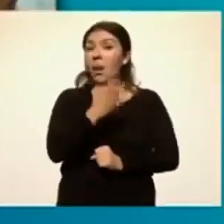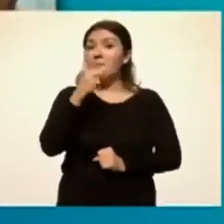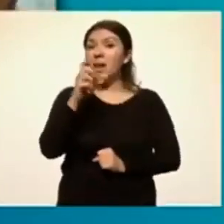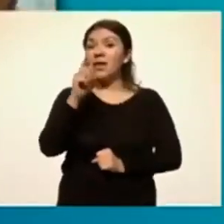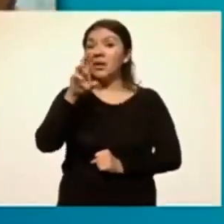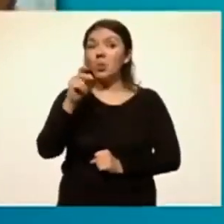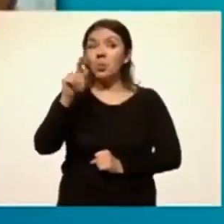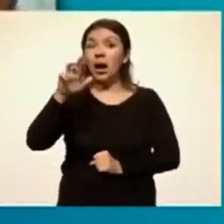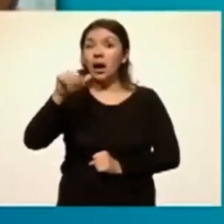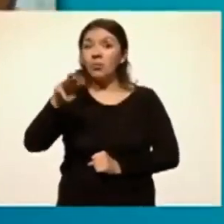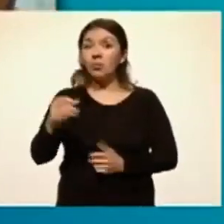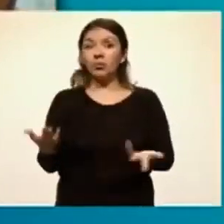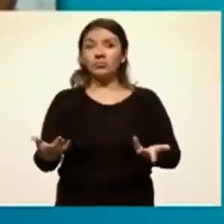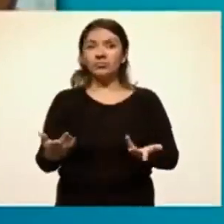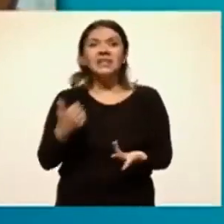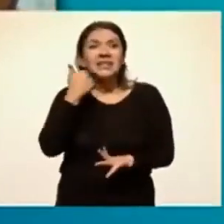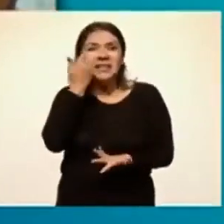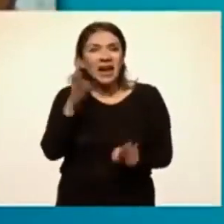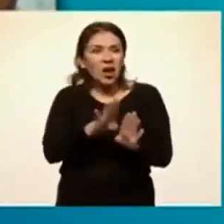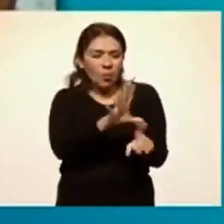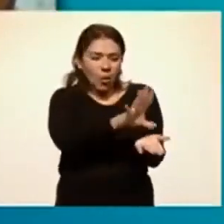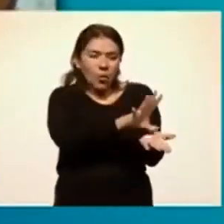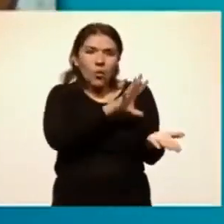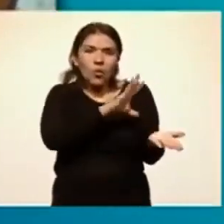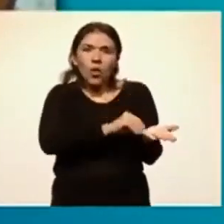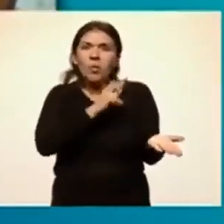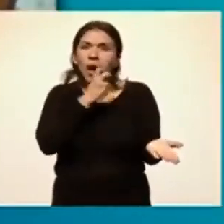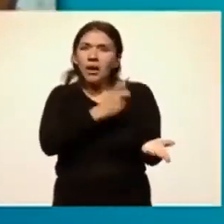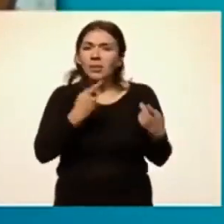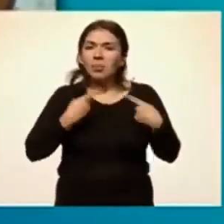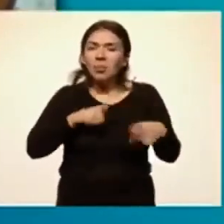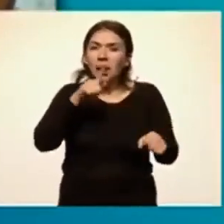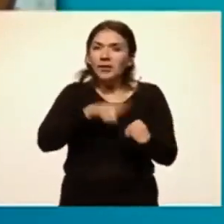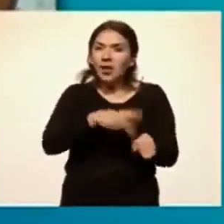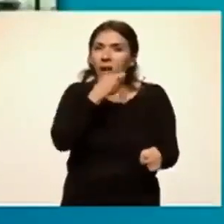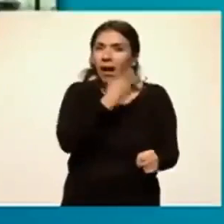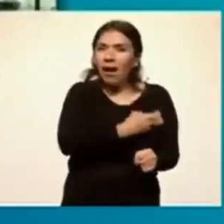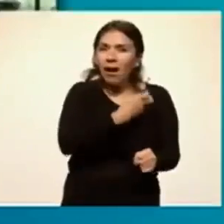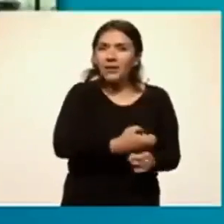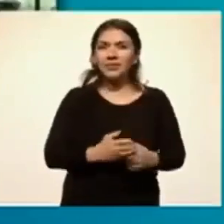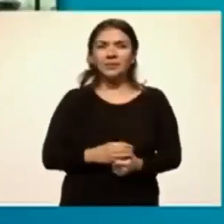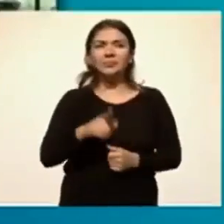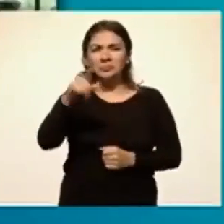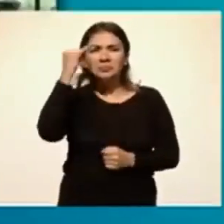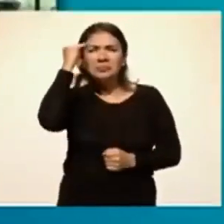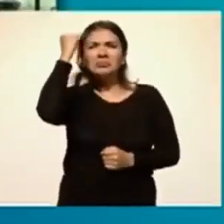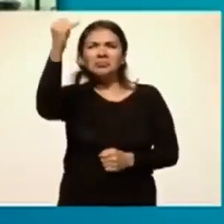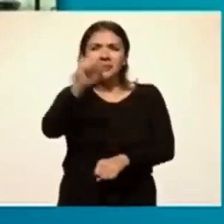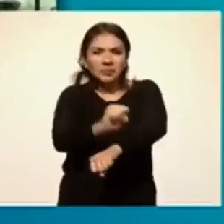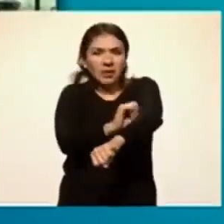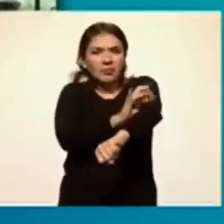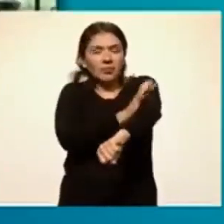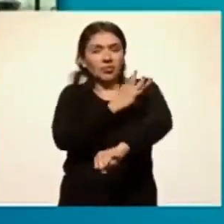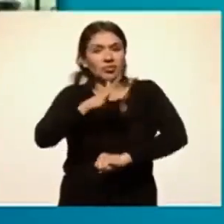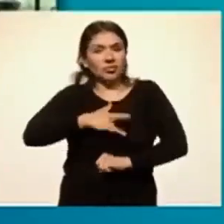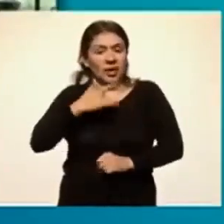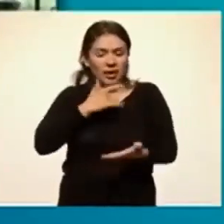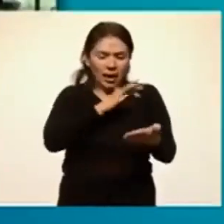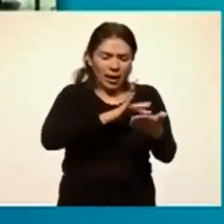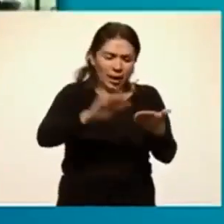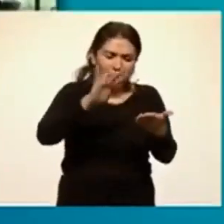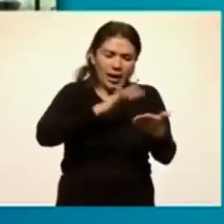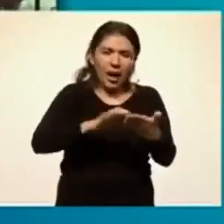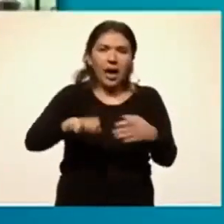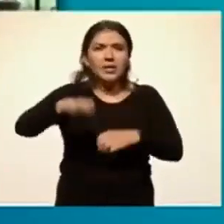¿Quién no ha intentado hacer algo de Pedro Páramo? ¿Quién no se ha robado algo de ahí? Imagínense esta emoción de haberlo leído ya